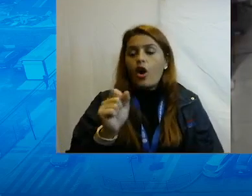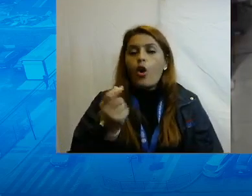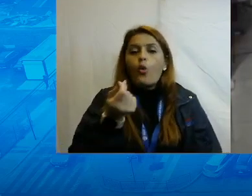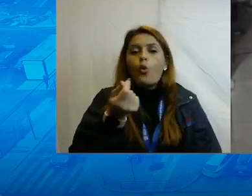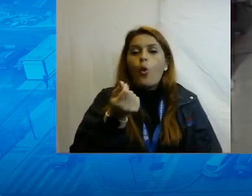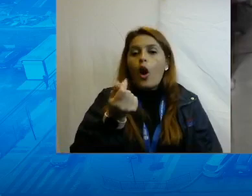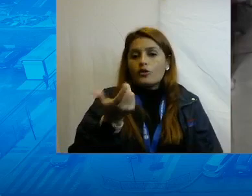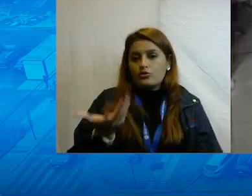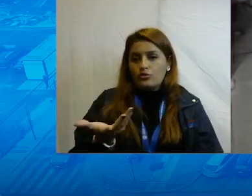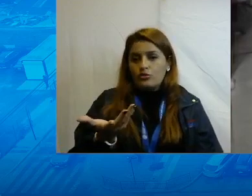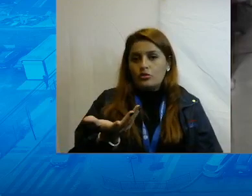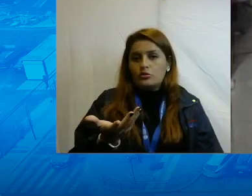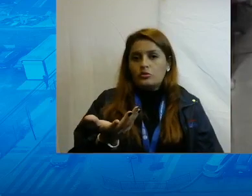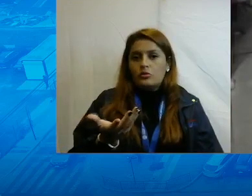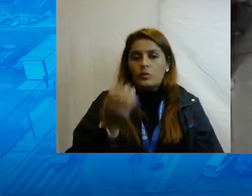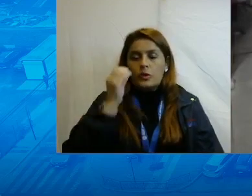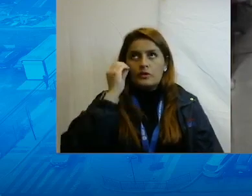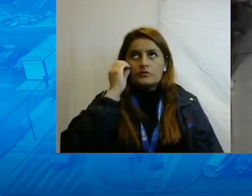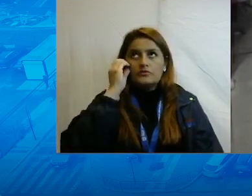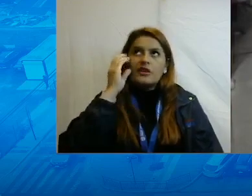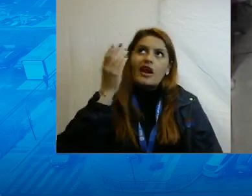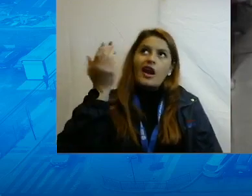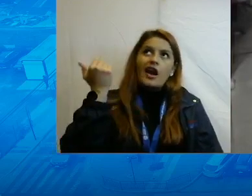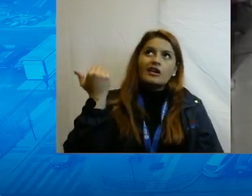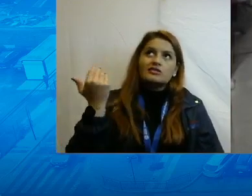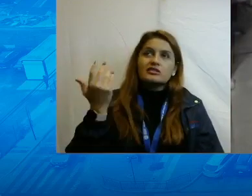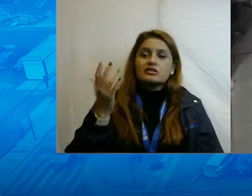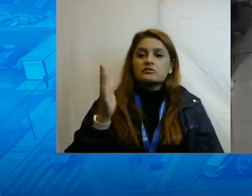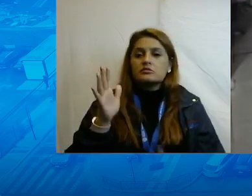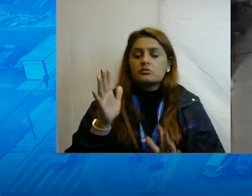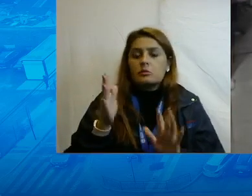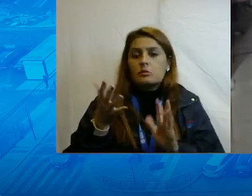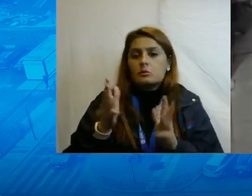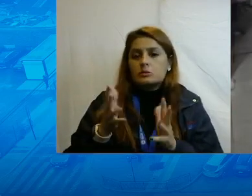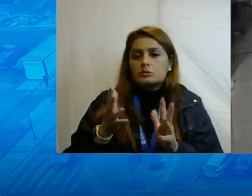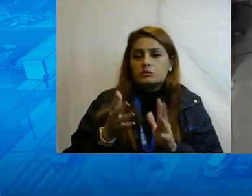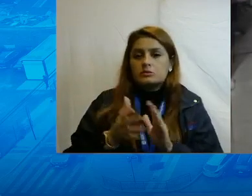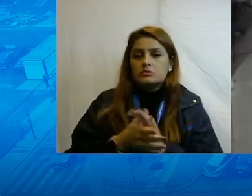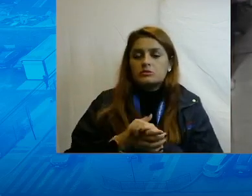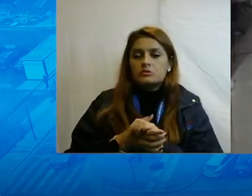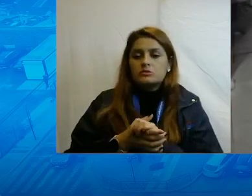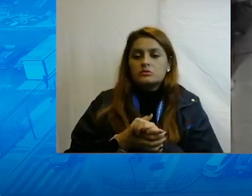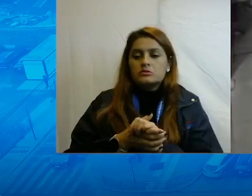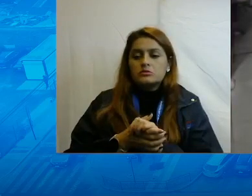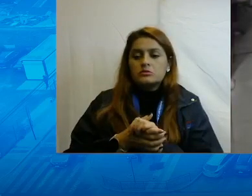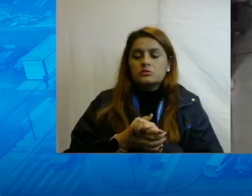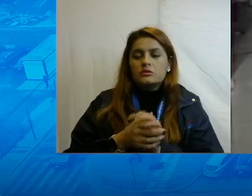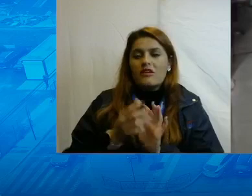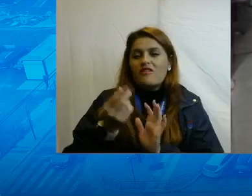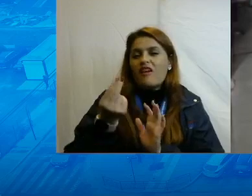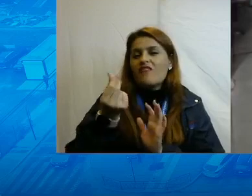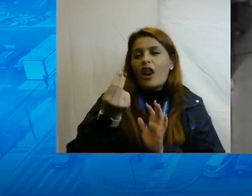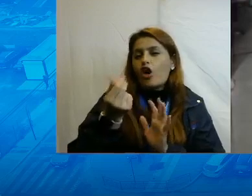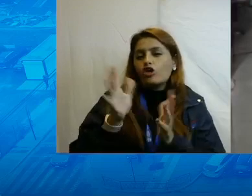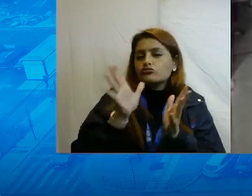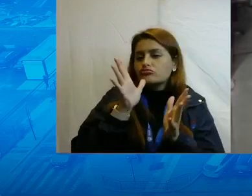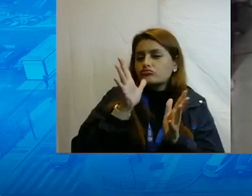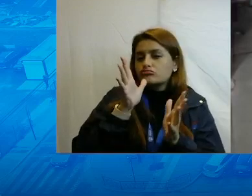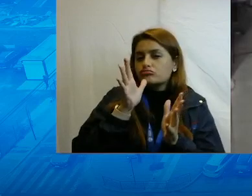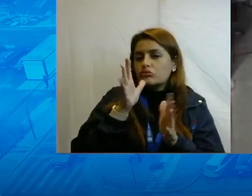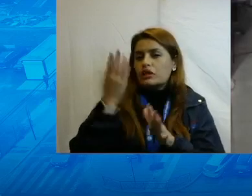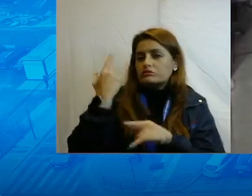una vacuna. En ese momento estaba la doctora Gabriela que dio los valores, se vio en unas